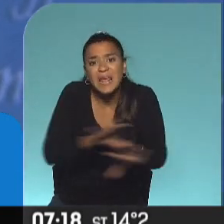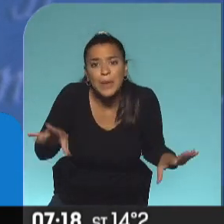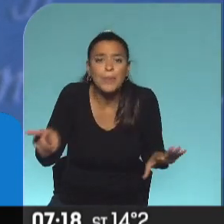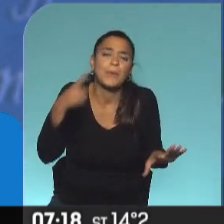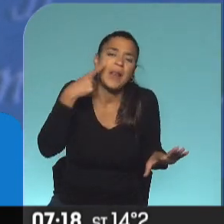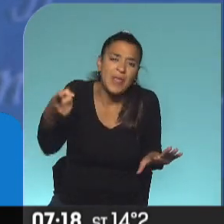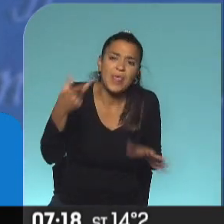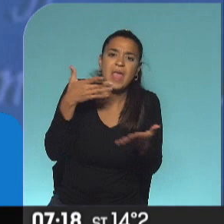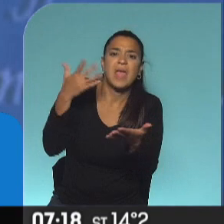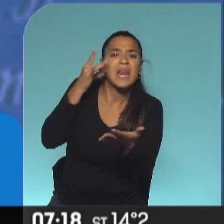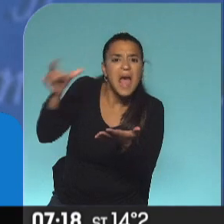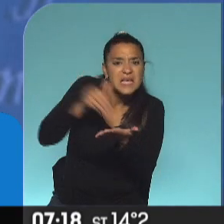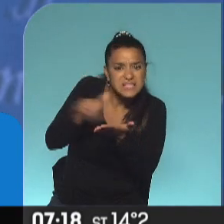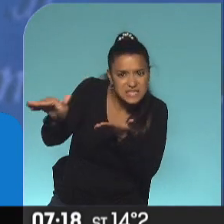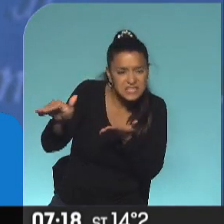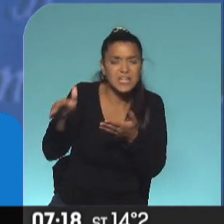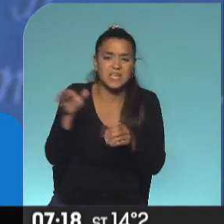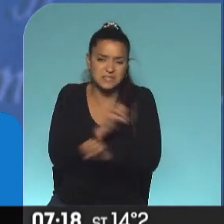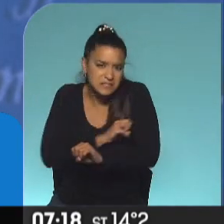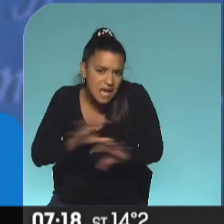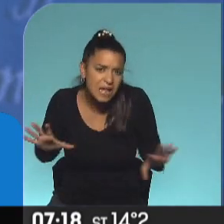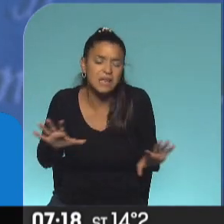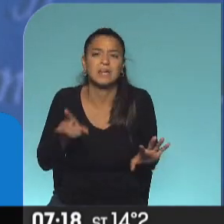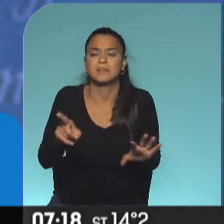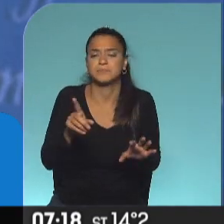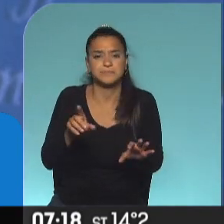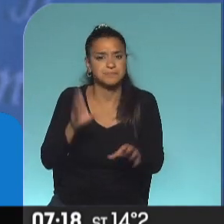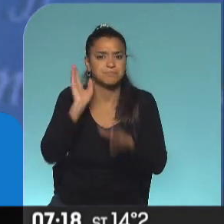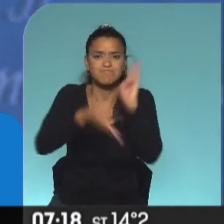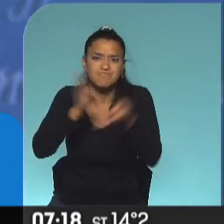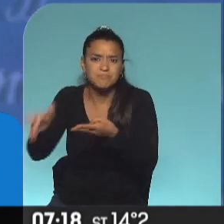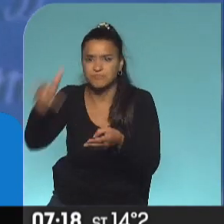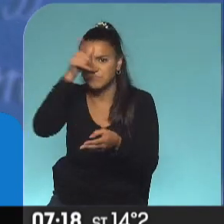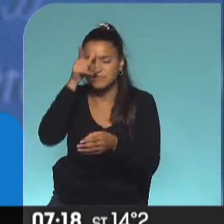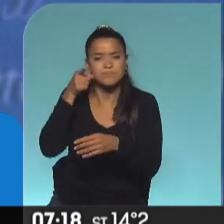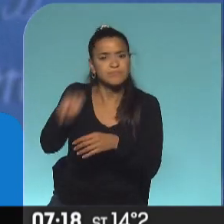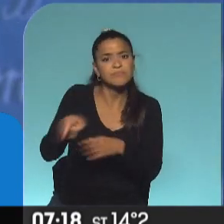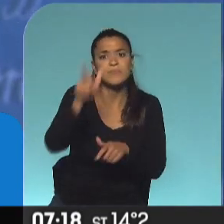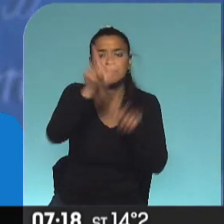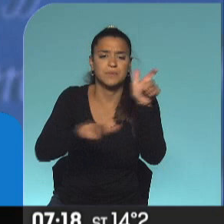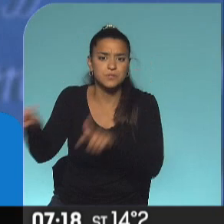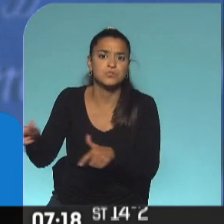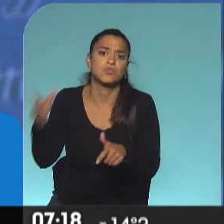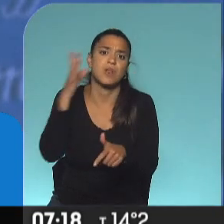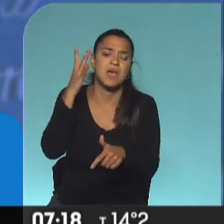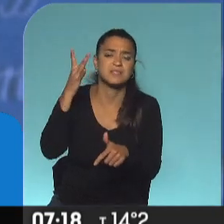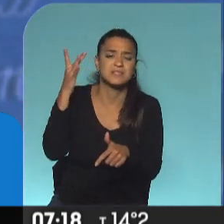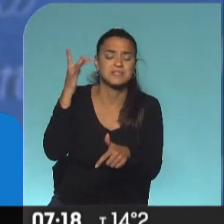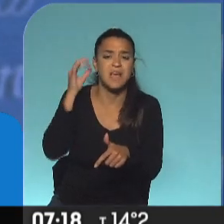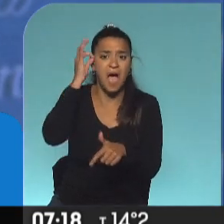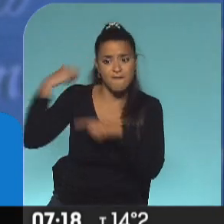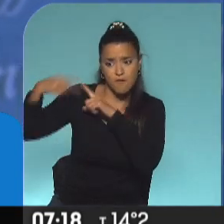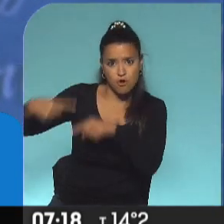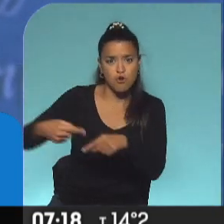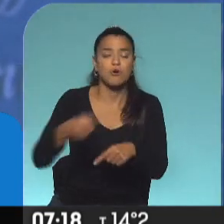de repudio, digamos, a los episodios racistas, a la brutalidad policial contra ciudadanos afroamericanos en Estados Unidos. Estos eran los